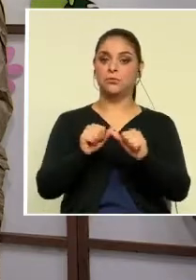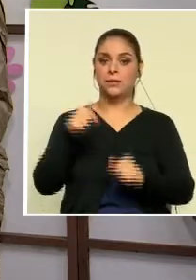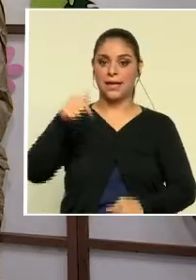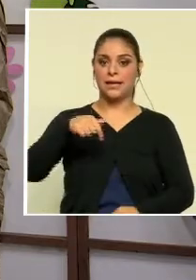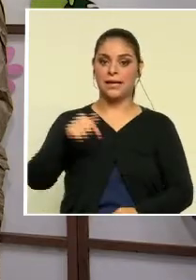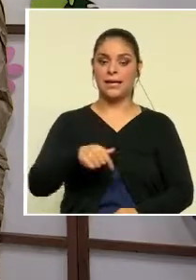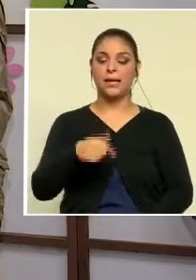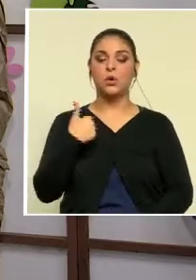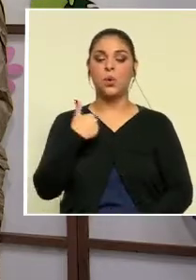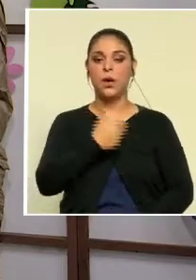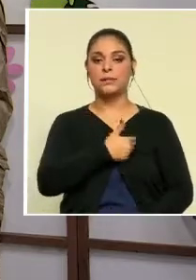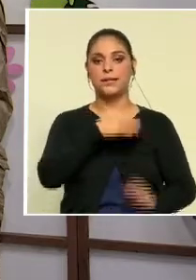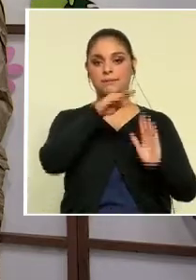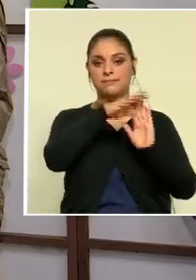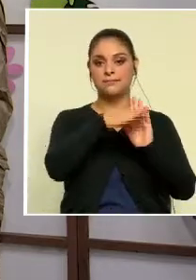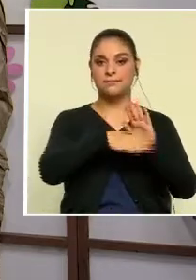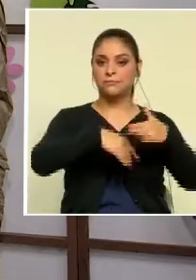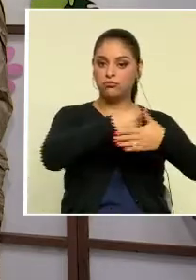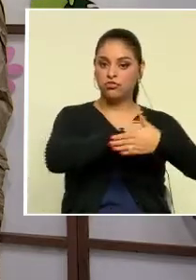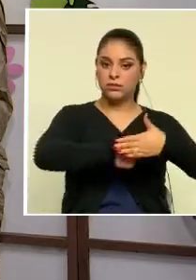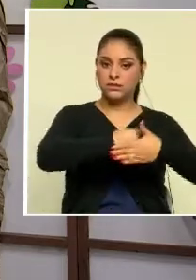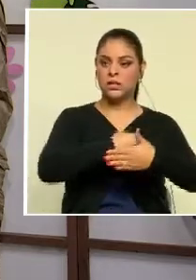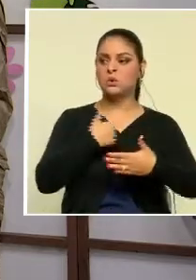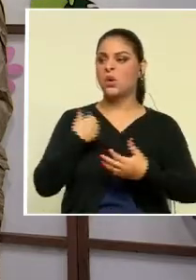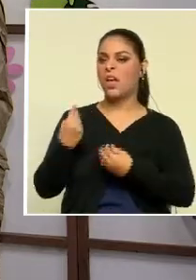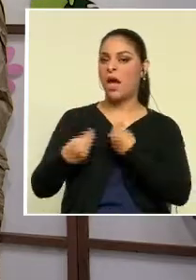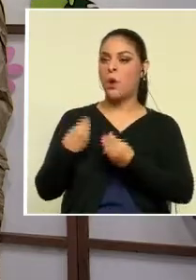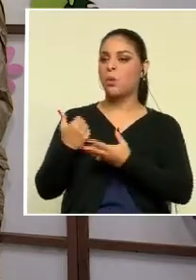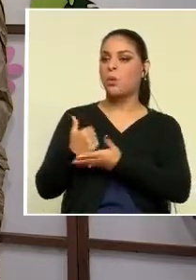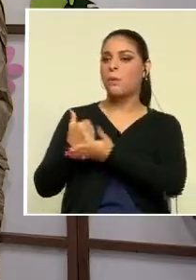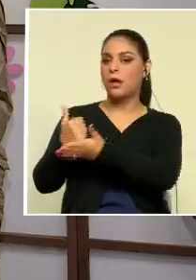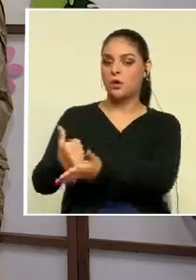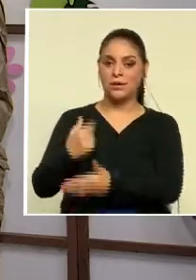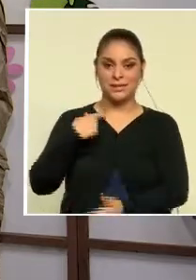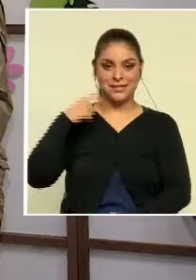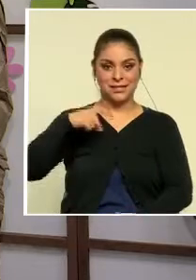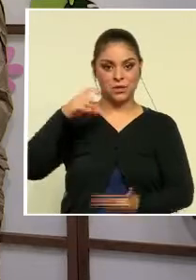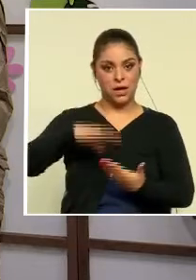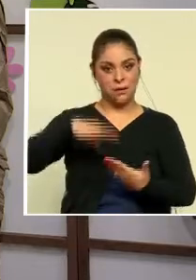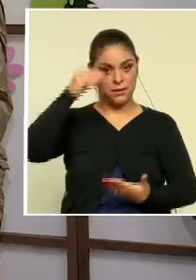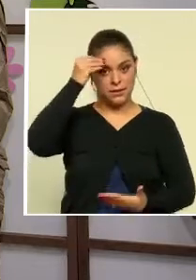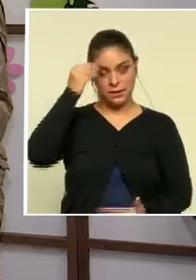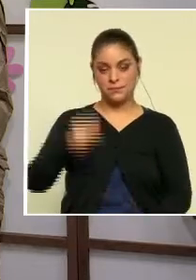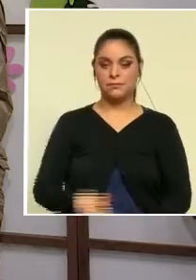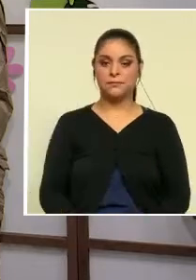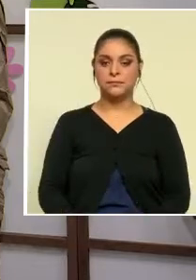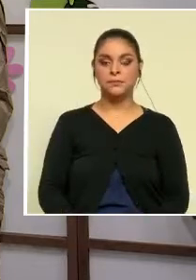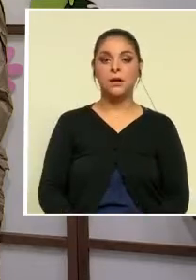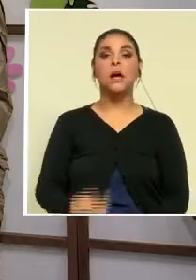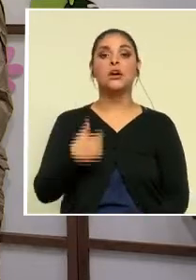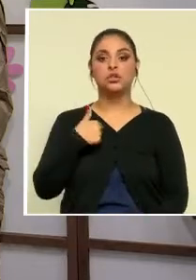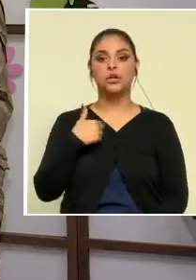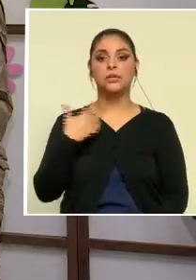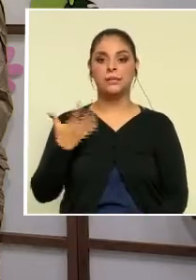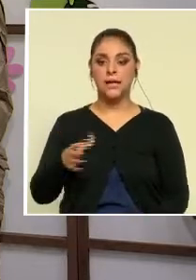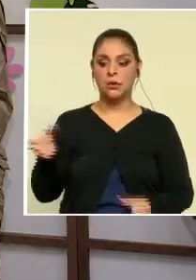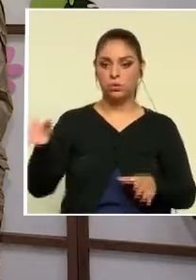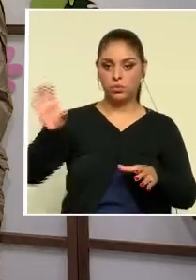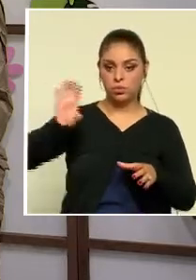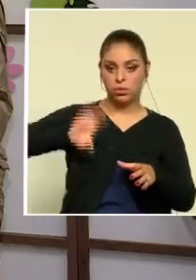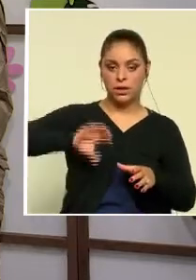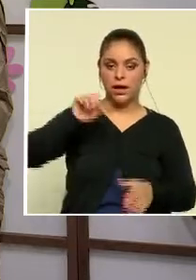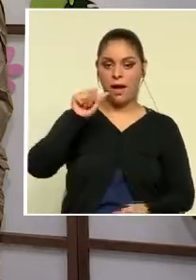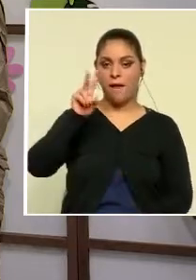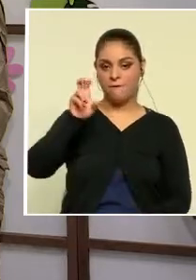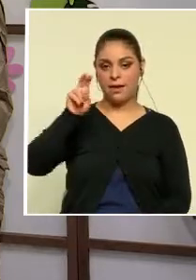nuestra receta que hago nidal en que el archivo vamos a ver que necesito aprender aquí ya pusimos la avena la niña huelva a